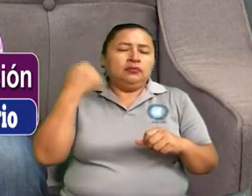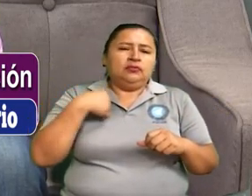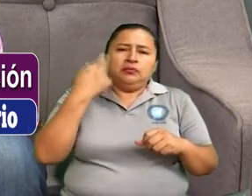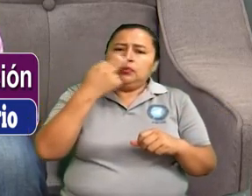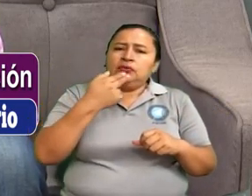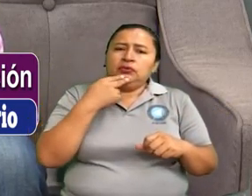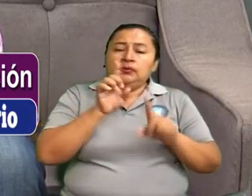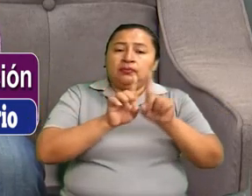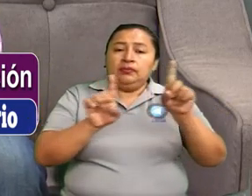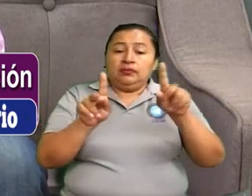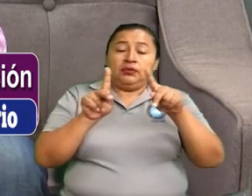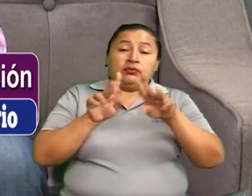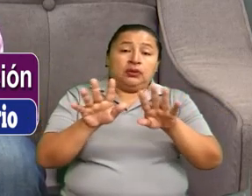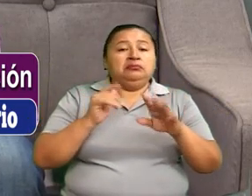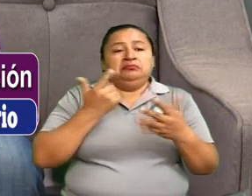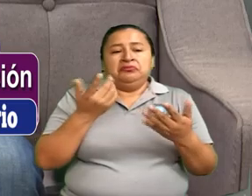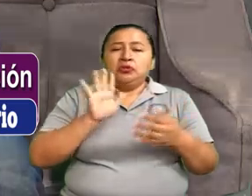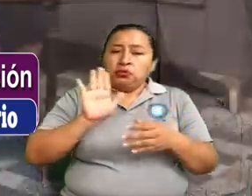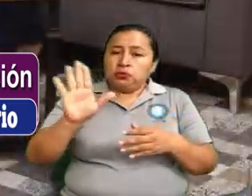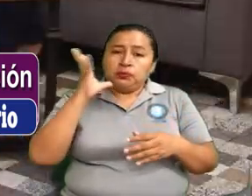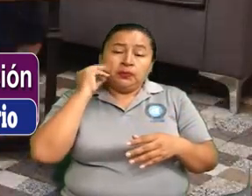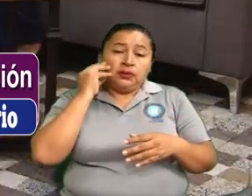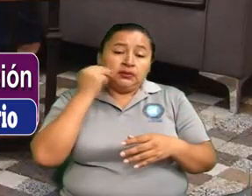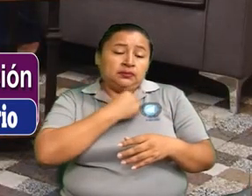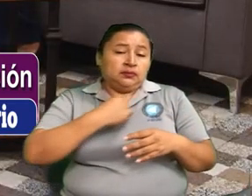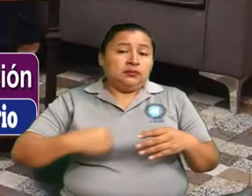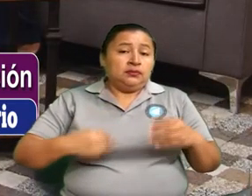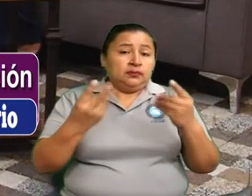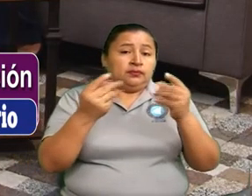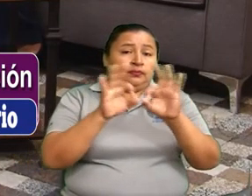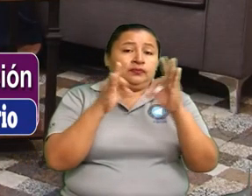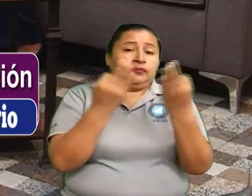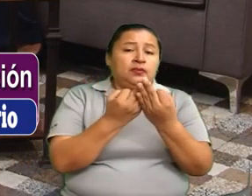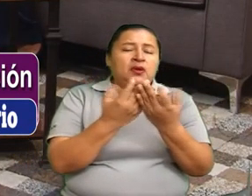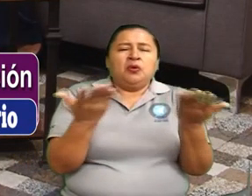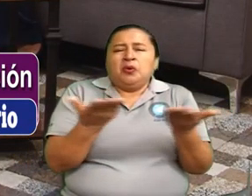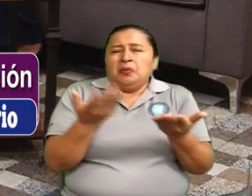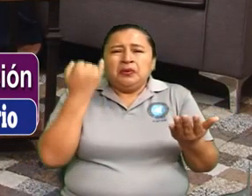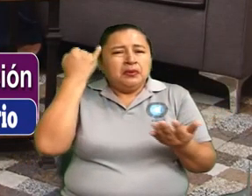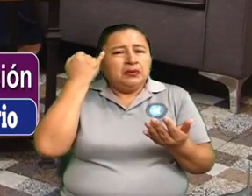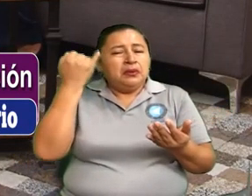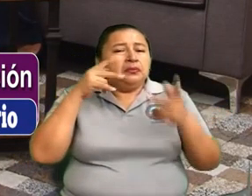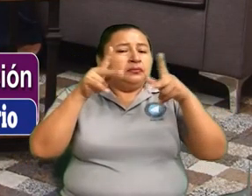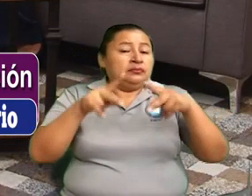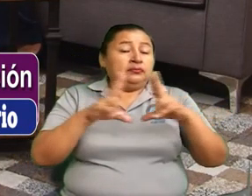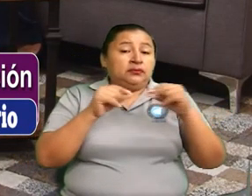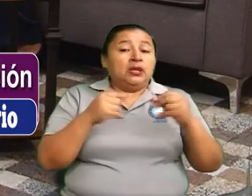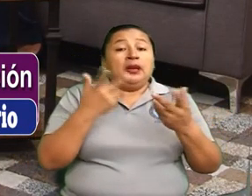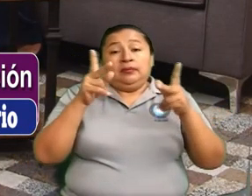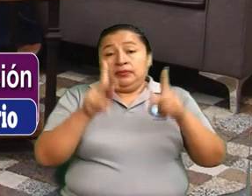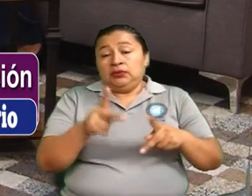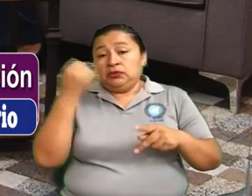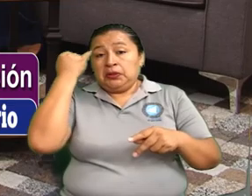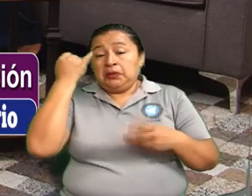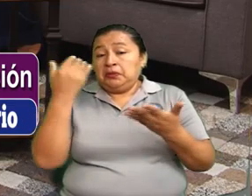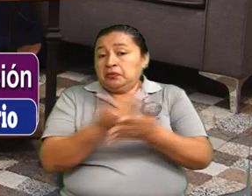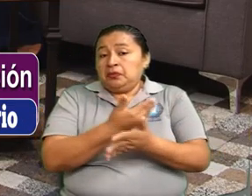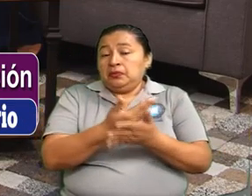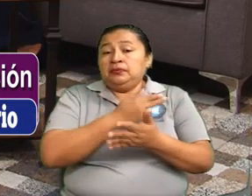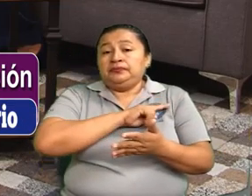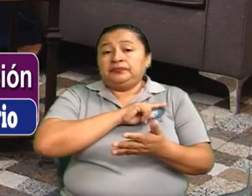más a nivel personal, desde la expertise del Ministerio de la Economía Familiar, la capacidad creativa de la economía nicaragüense. nicaragüense y de los emprendedores y emprendedoras? A